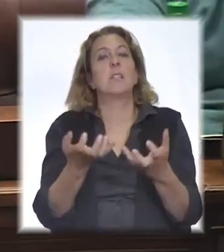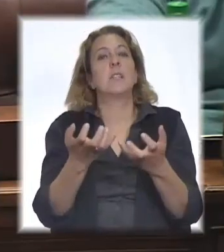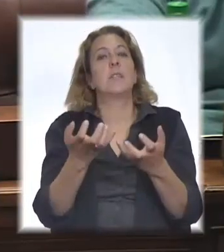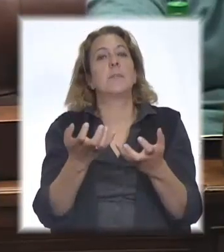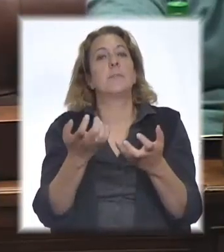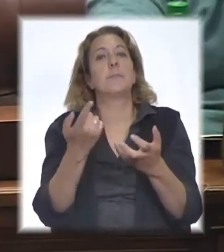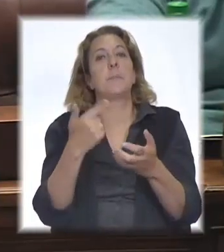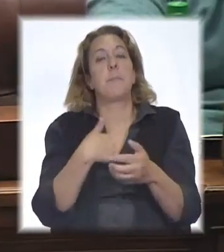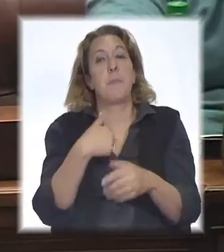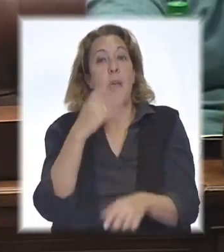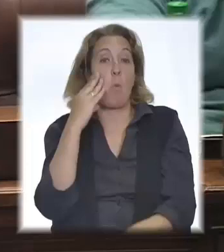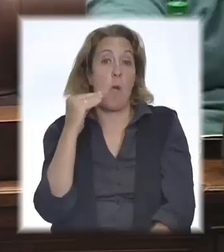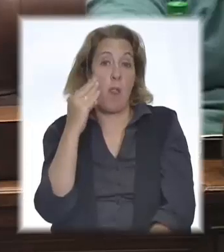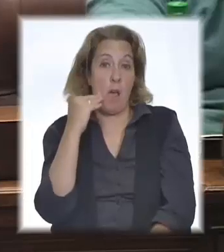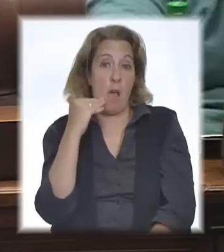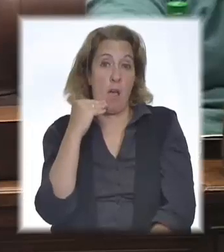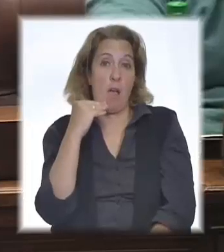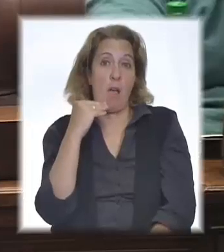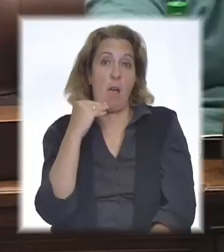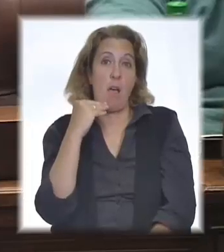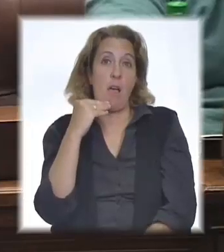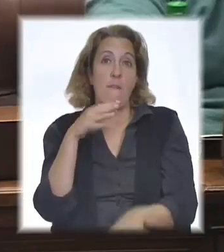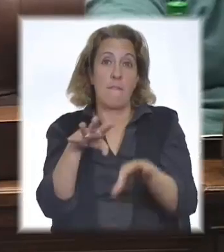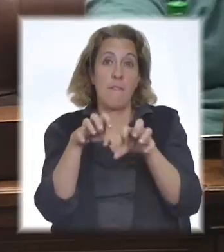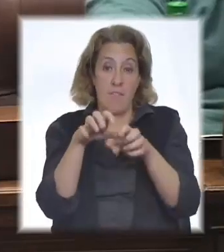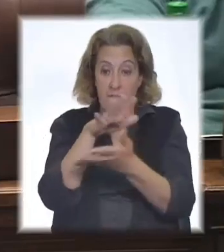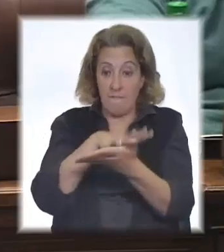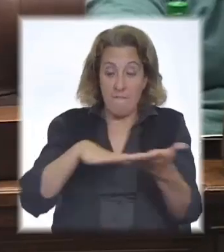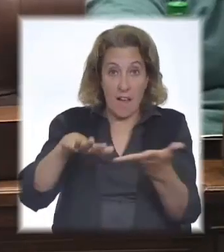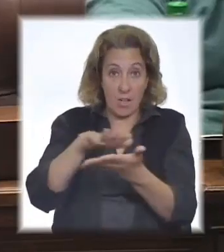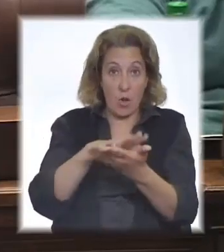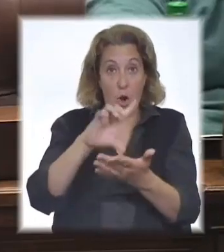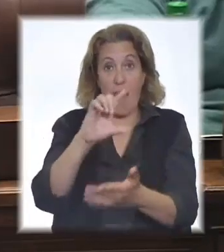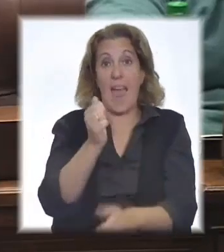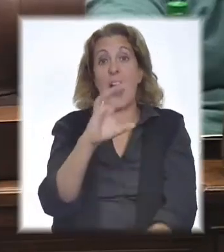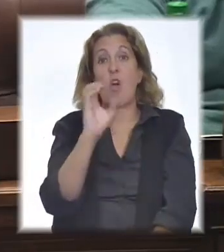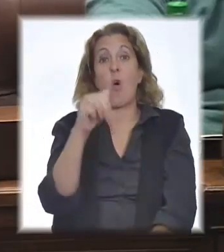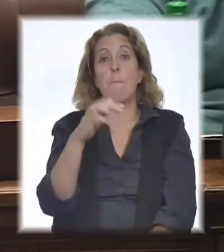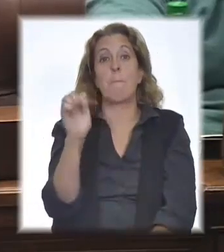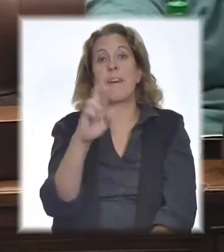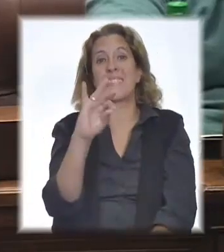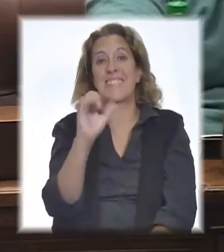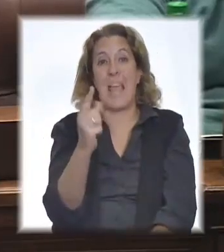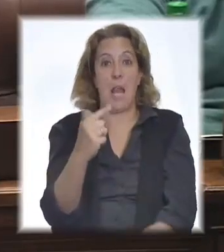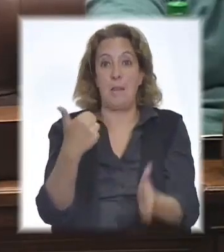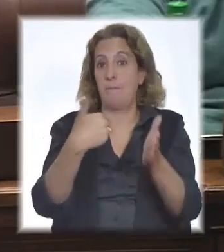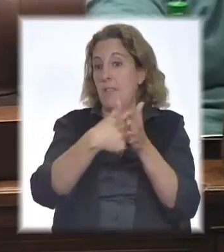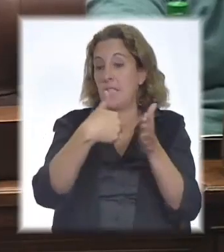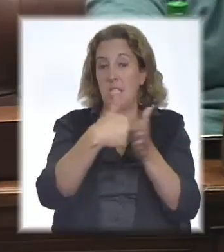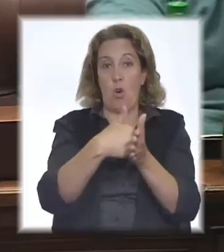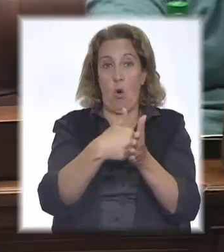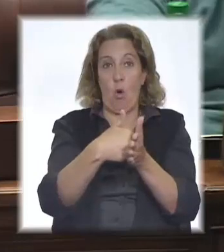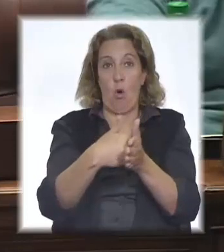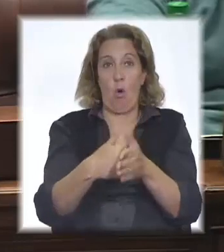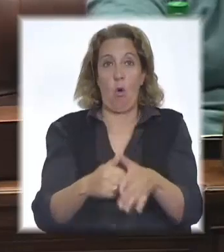mi abuela viviera en el barrio de la comercial y era vecino